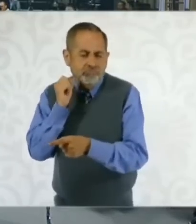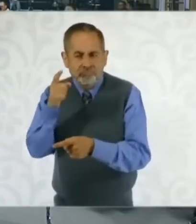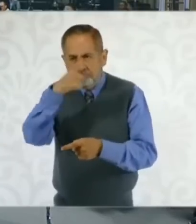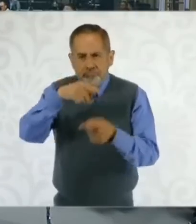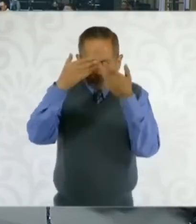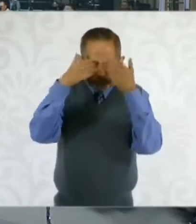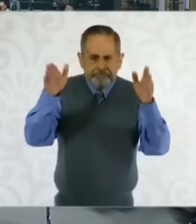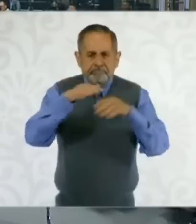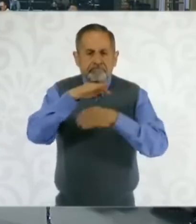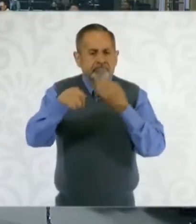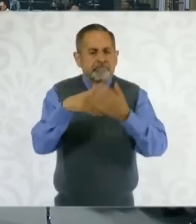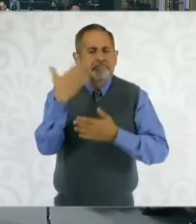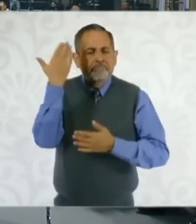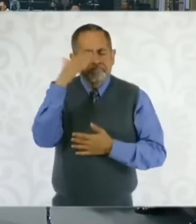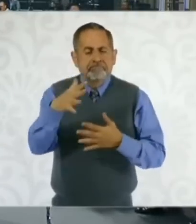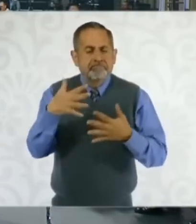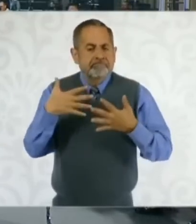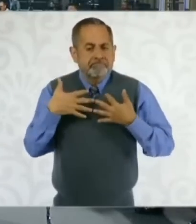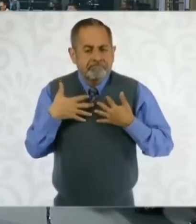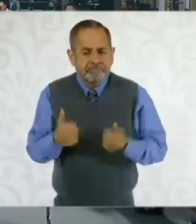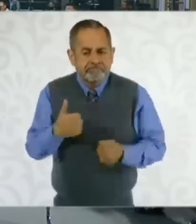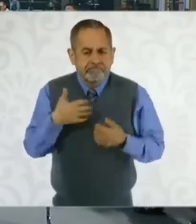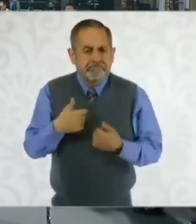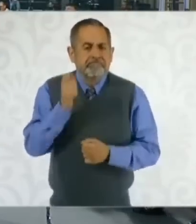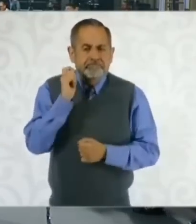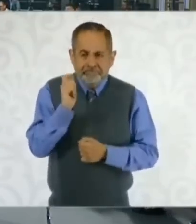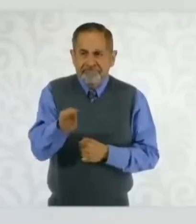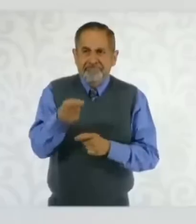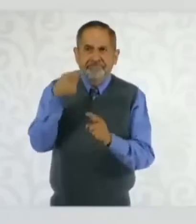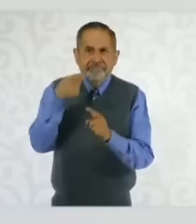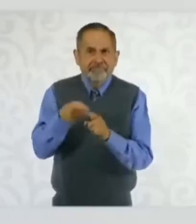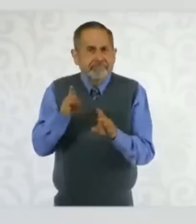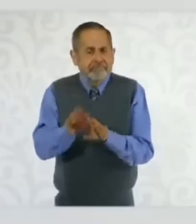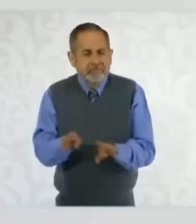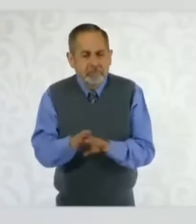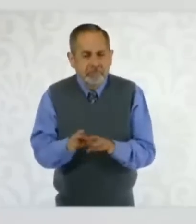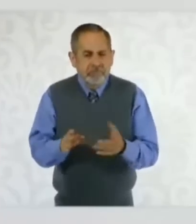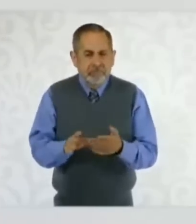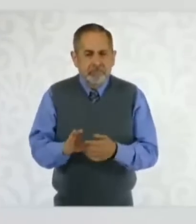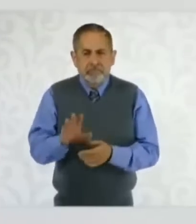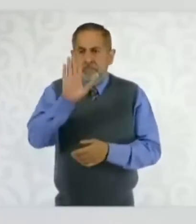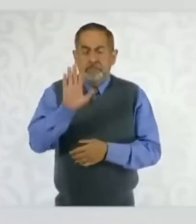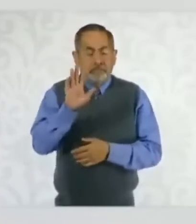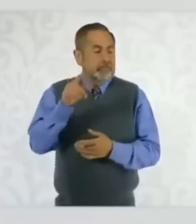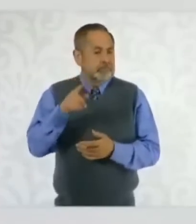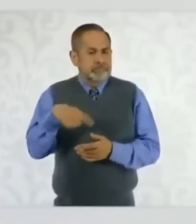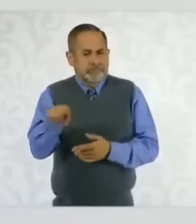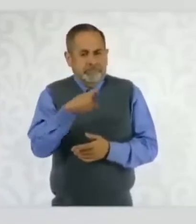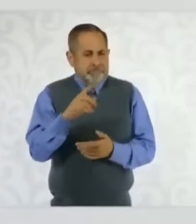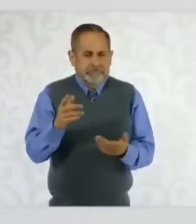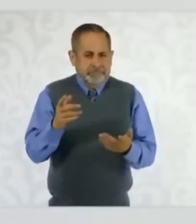todas y todos comprendan de qué se trata, porque parece que es algo